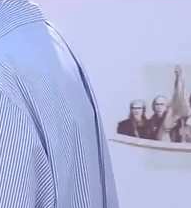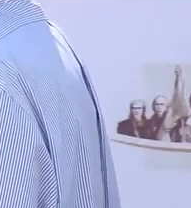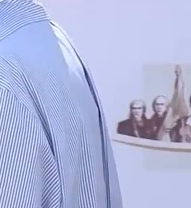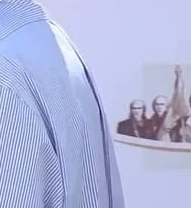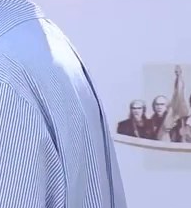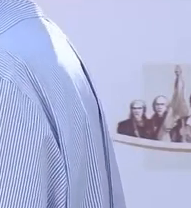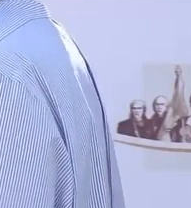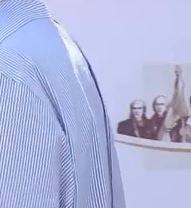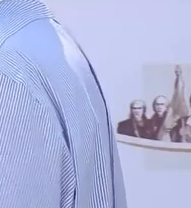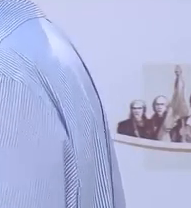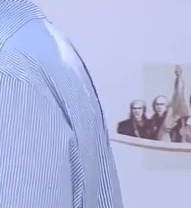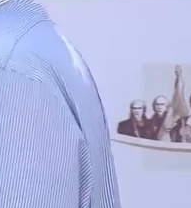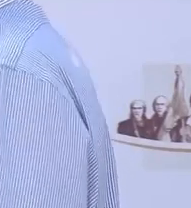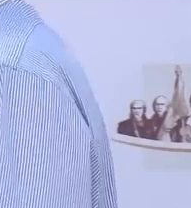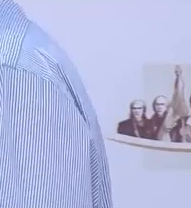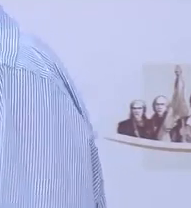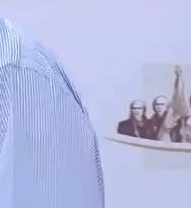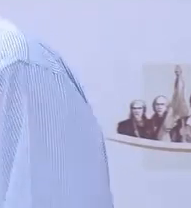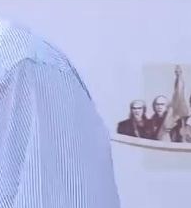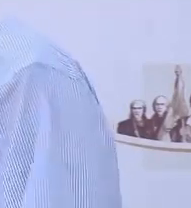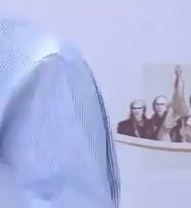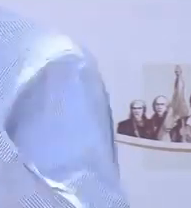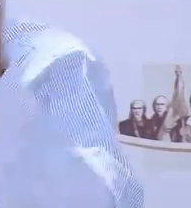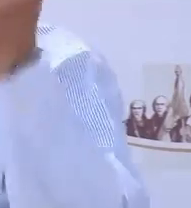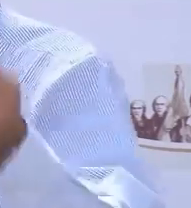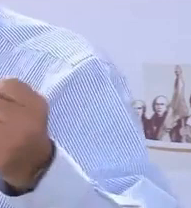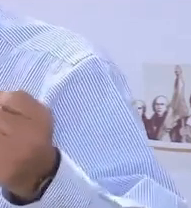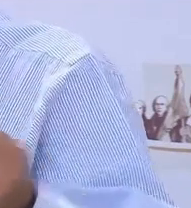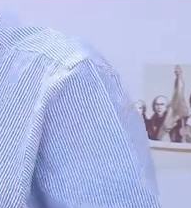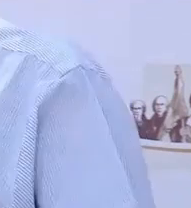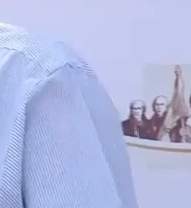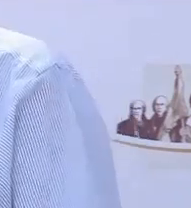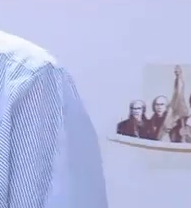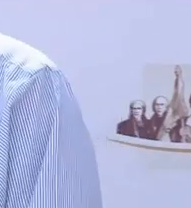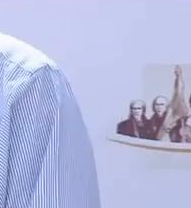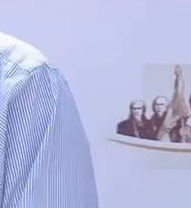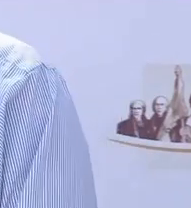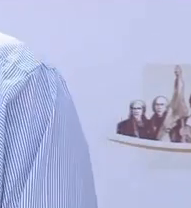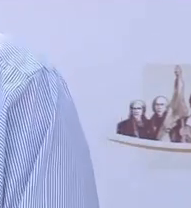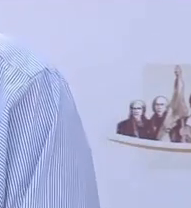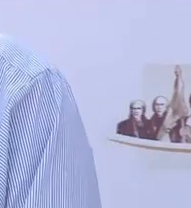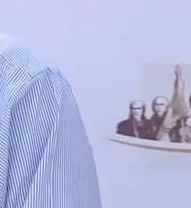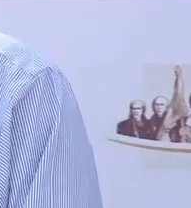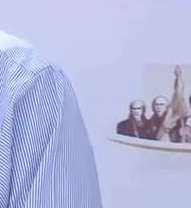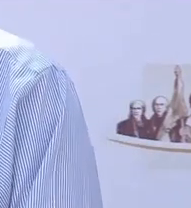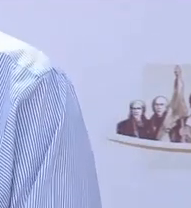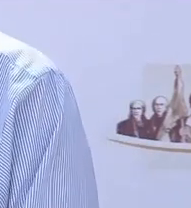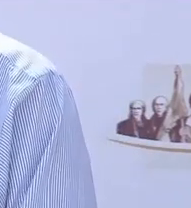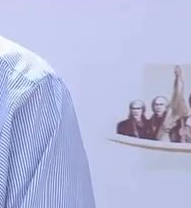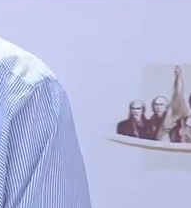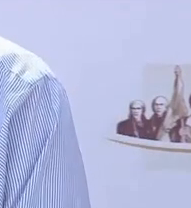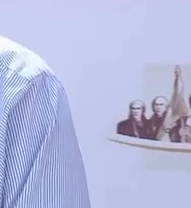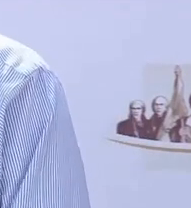todos con honestidad, a aplicarnos, que salga adelante este programa, no